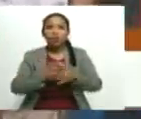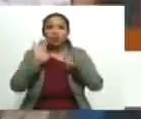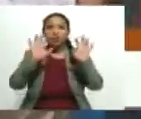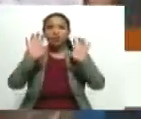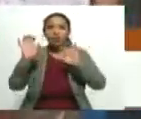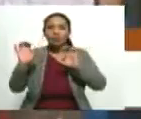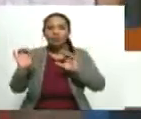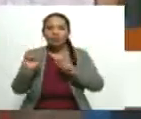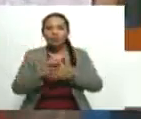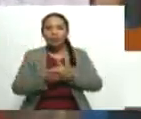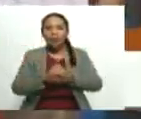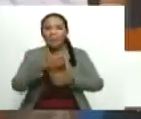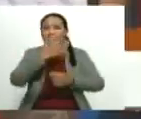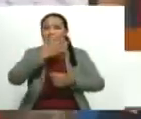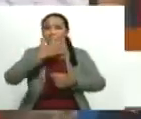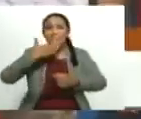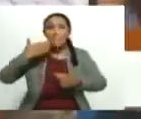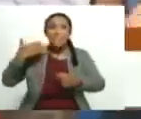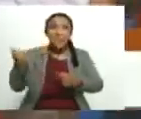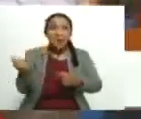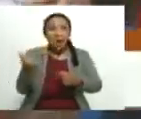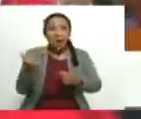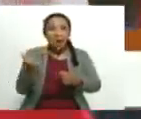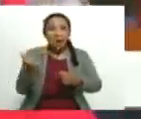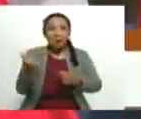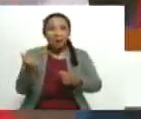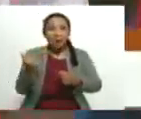La mejor Catalina de Venezuela es la de Upata.